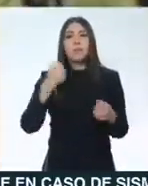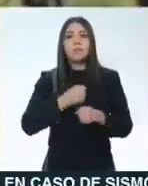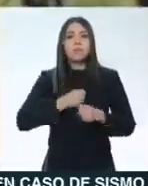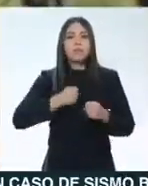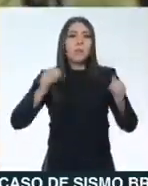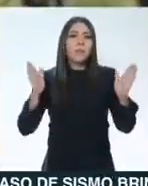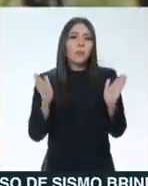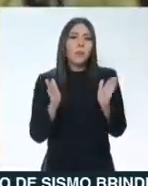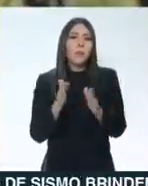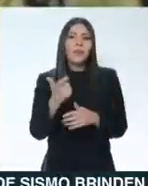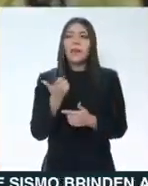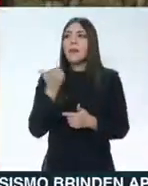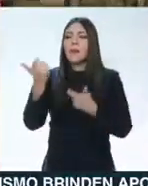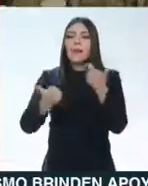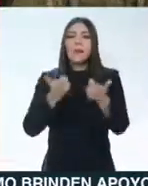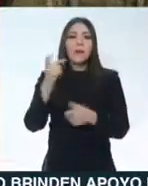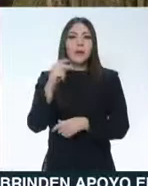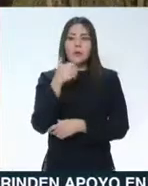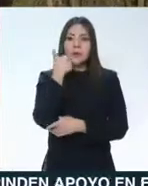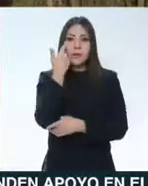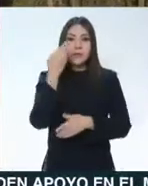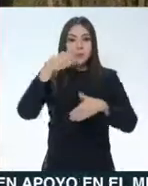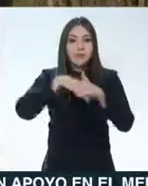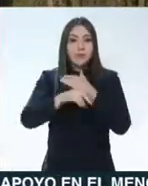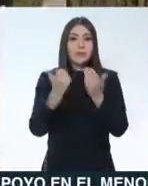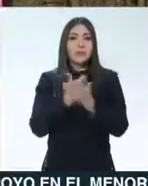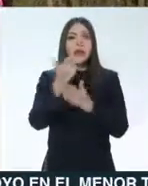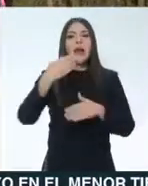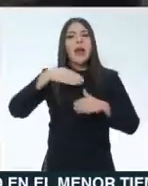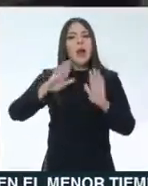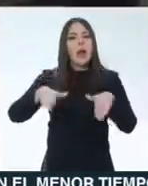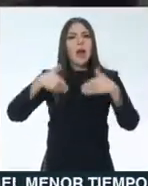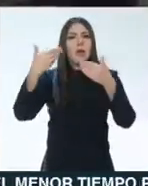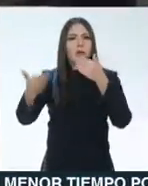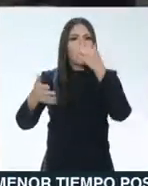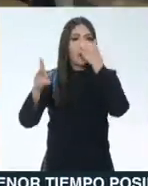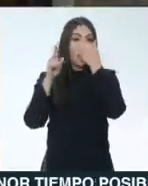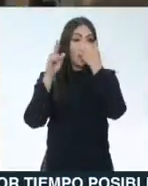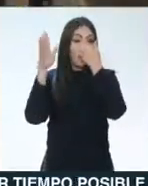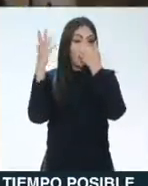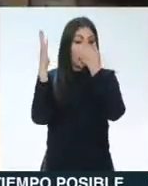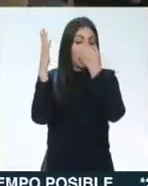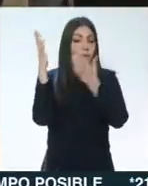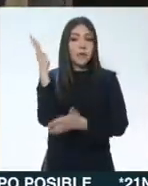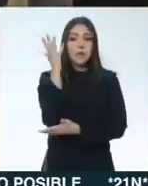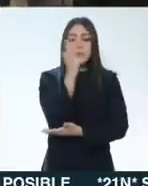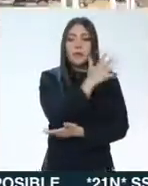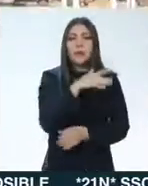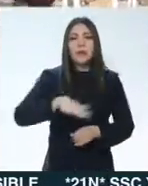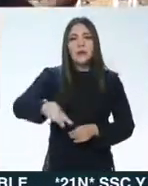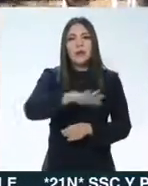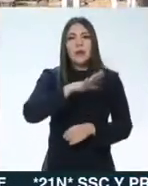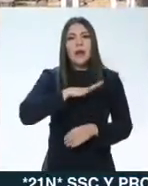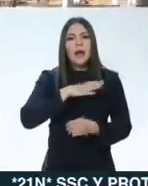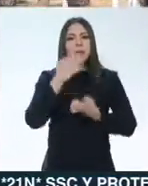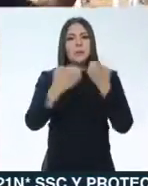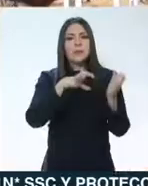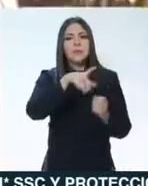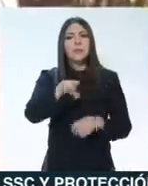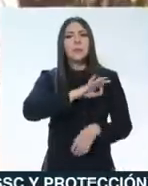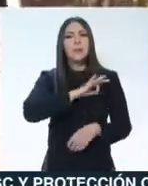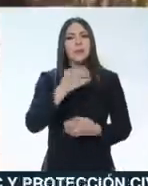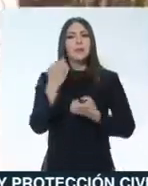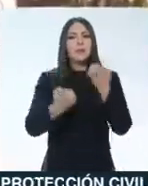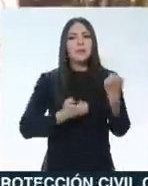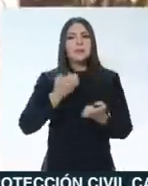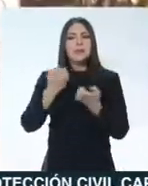no quieres gastar dinero, en los gimnasios al aire libre encuentras todas las herramientas necesarias para cumplir tus metas y lo